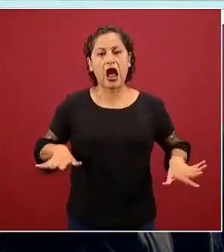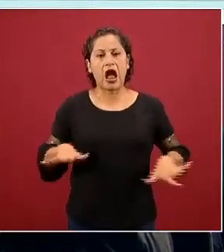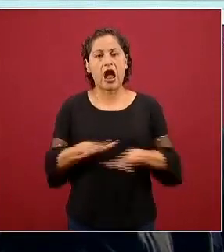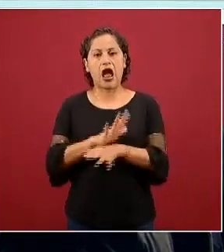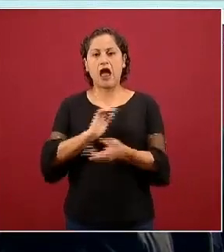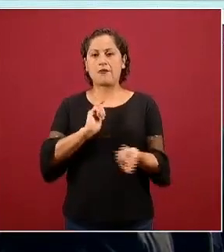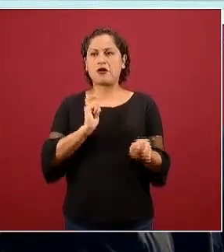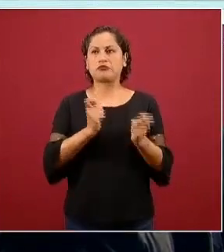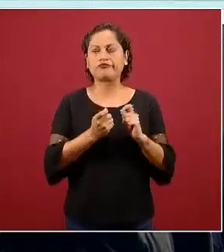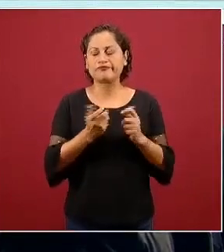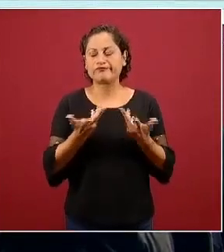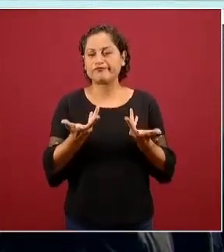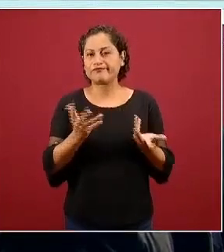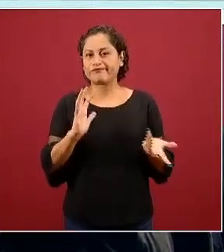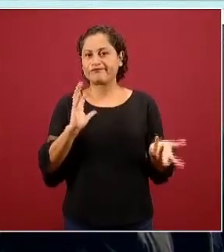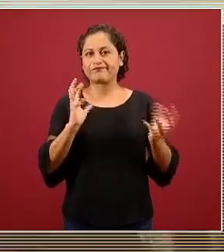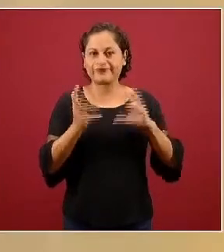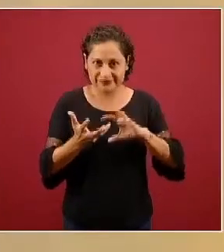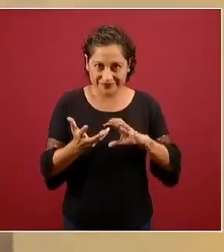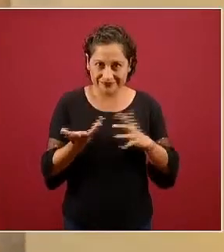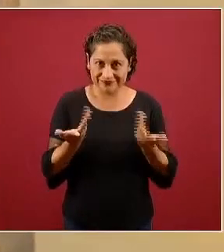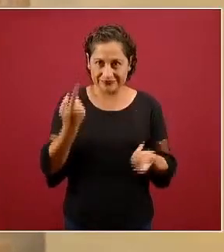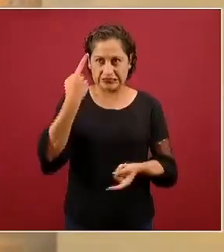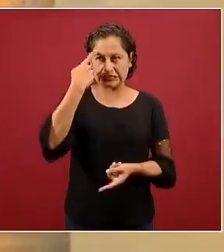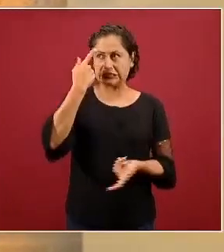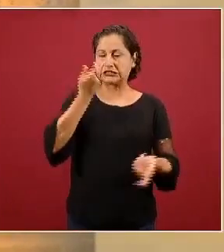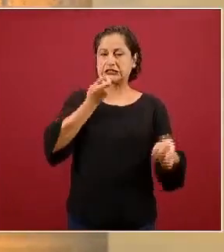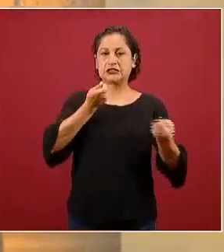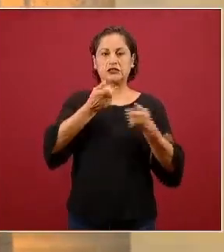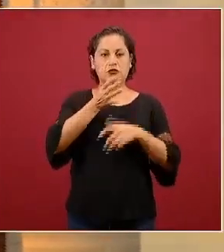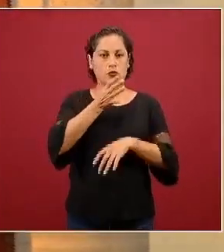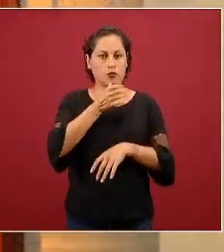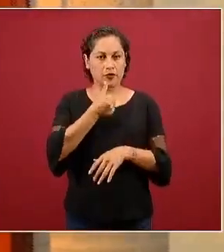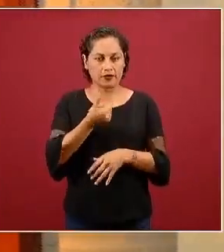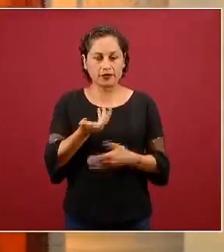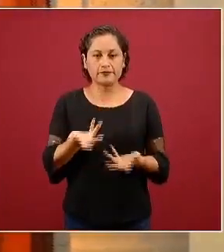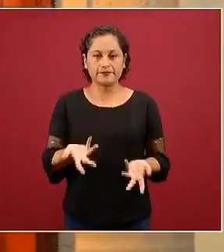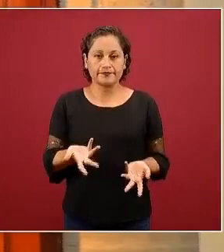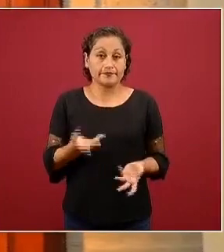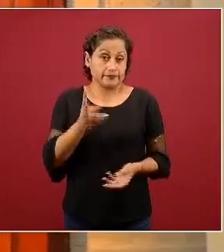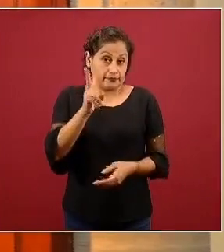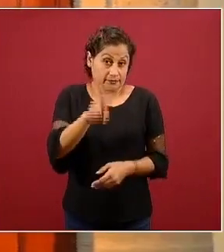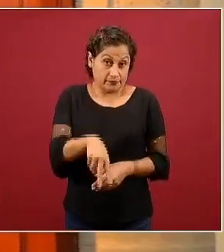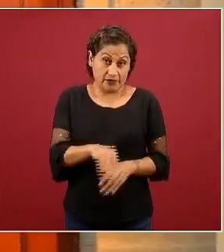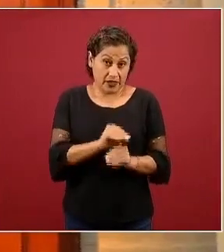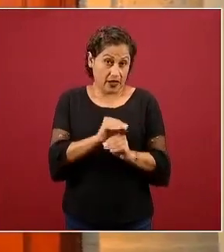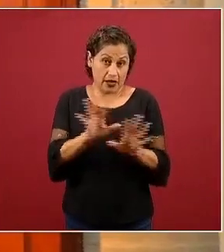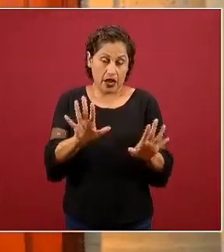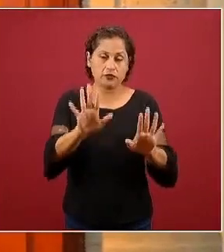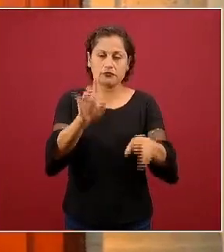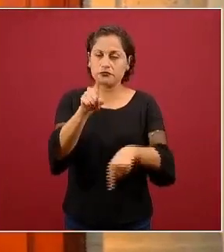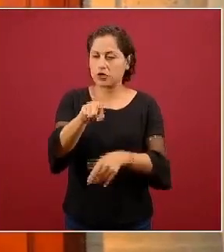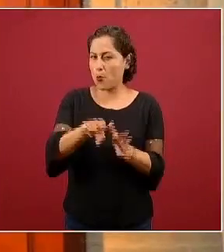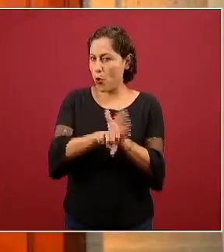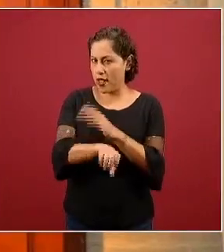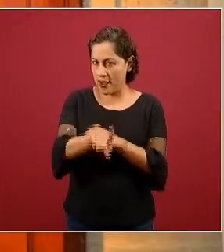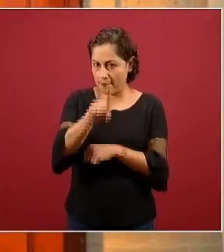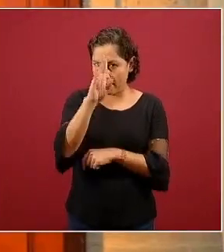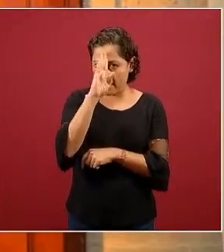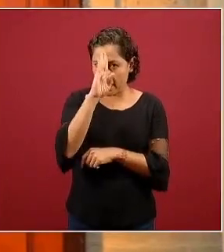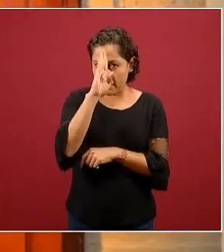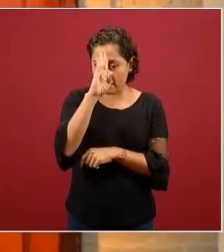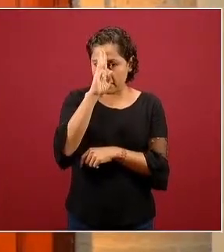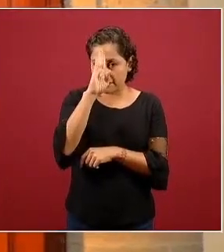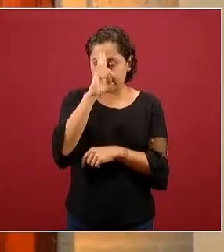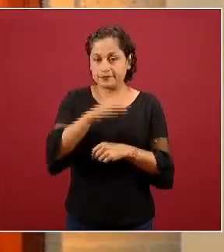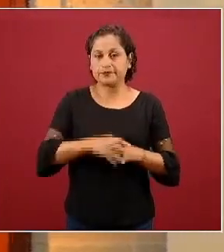emocionales. Y no es para menos. Es decir, pensemos, y